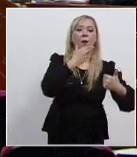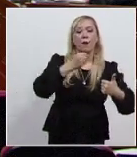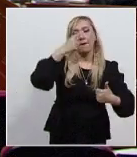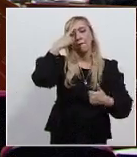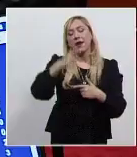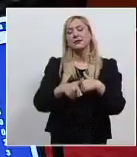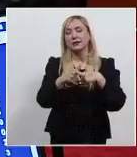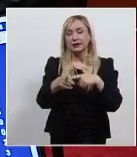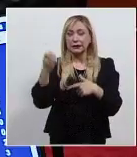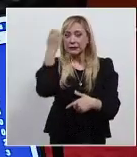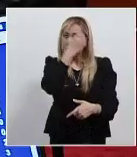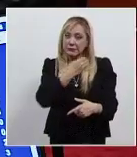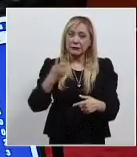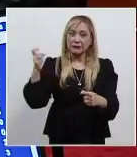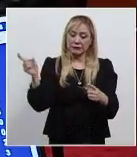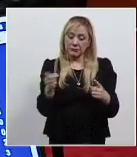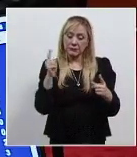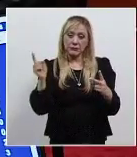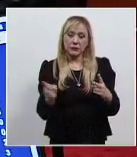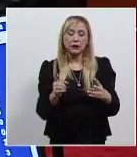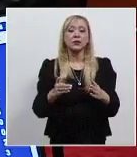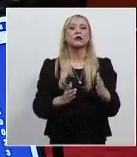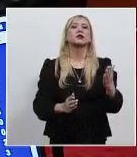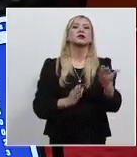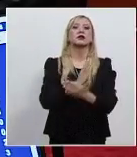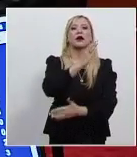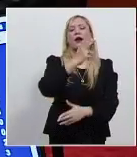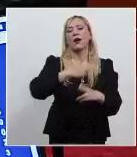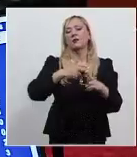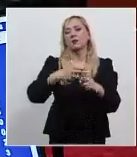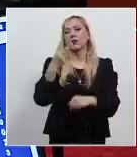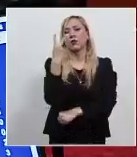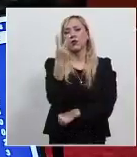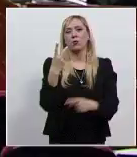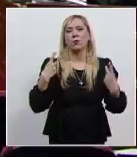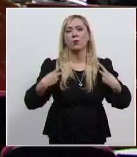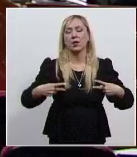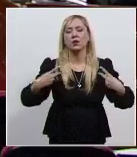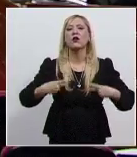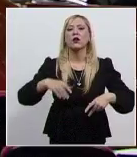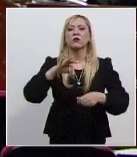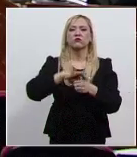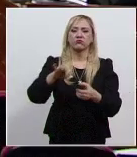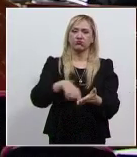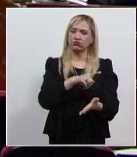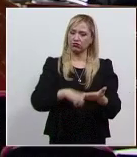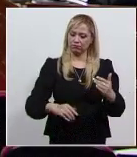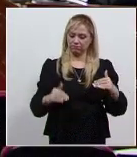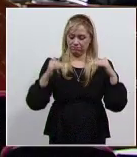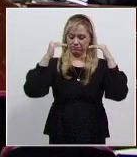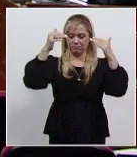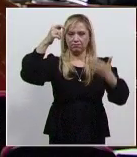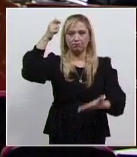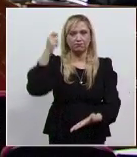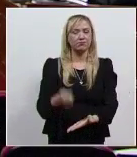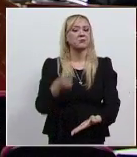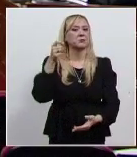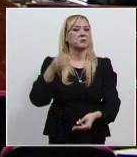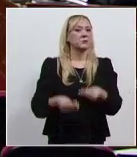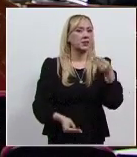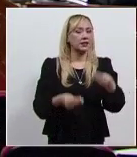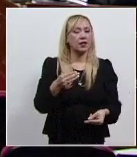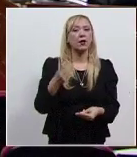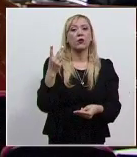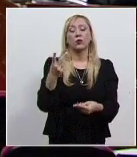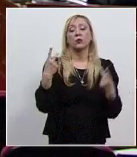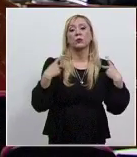2 magistraturas de la Sala Superior del Tribunal Electoral del Poder Judicial de la Federación. Las 12 personas fueron convocadas para comparecer